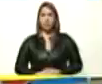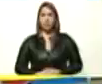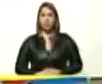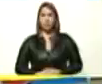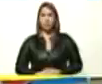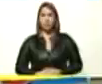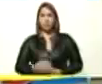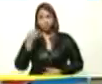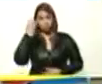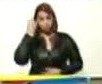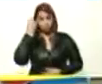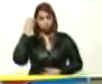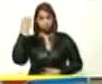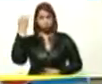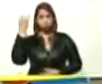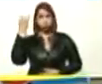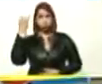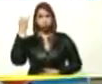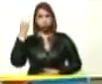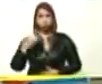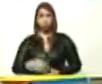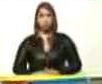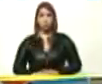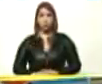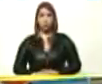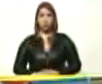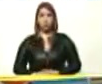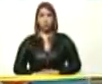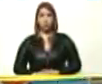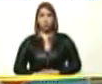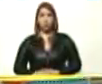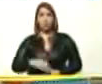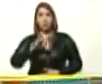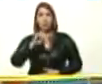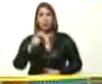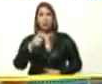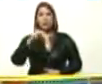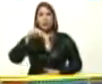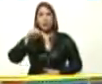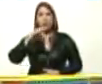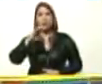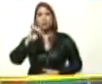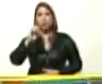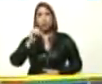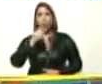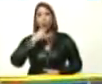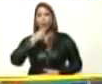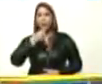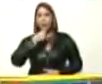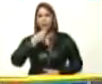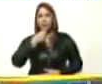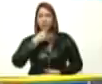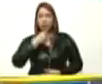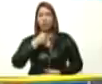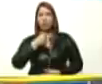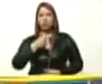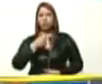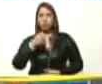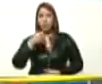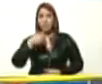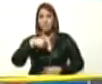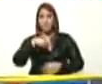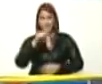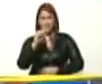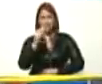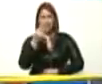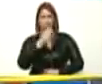intelectual, francés, español, Ignacio Ramonet, en la entrevista, del primero de enero,